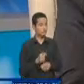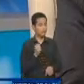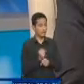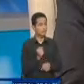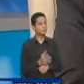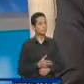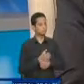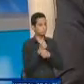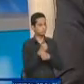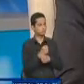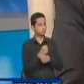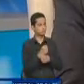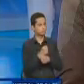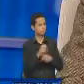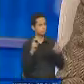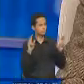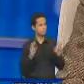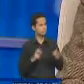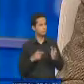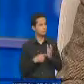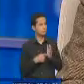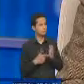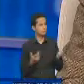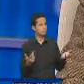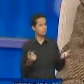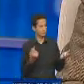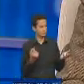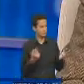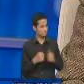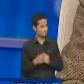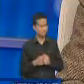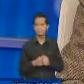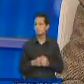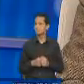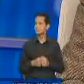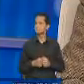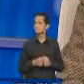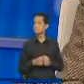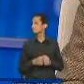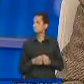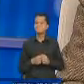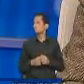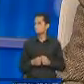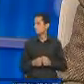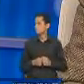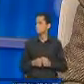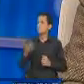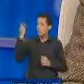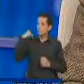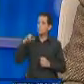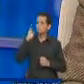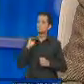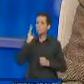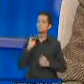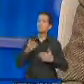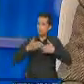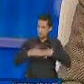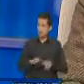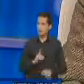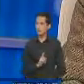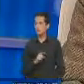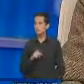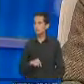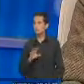el tema de las salvaguardias? Creo que no en su profundidad. Eso es una lástima. Tenemos experiencia en 1922, los obreros